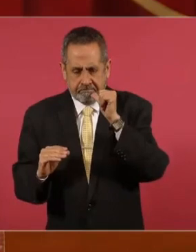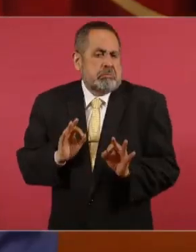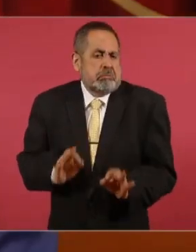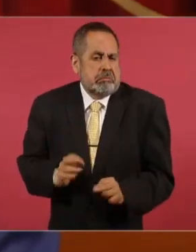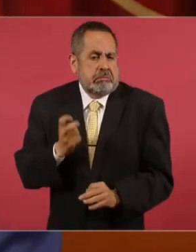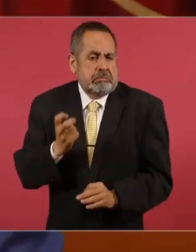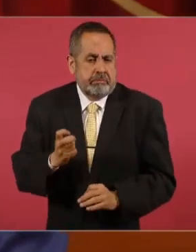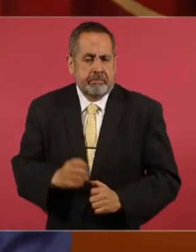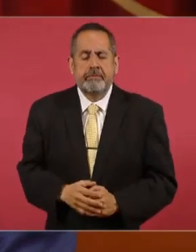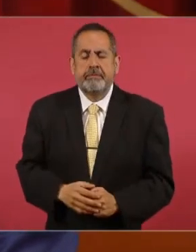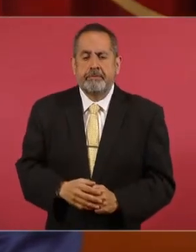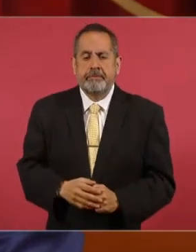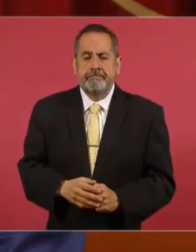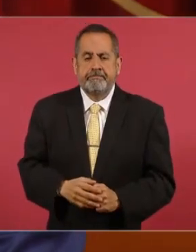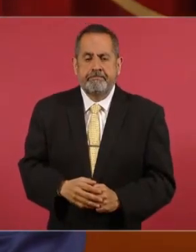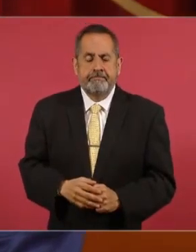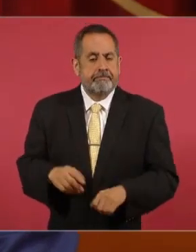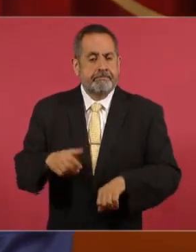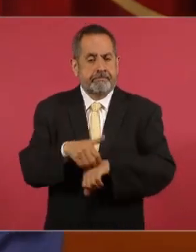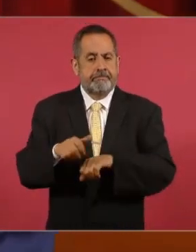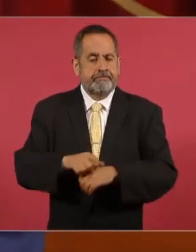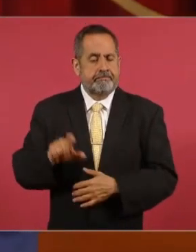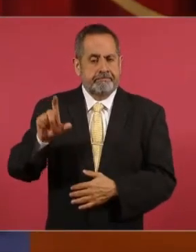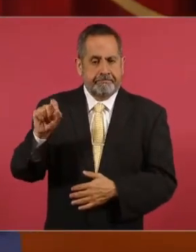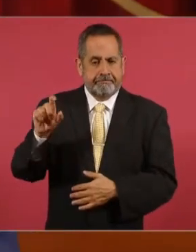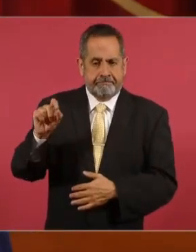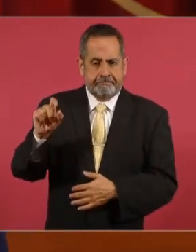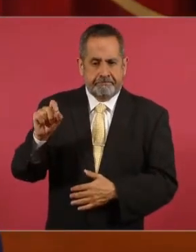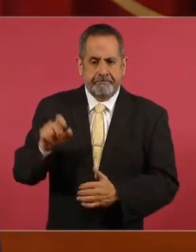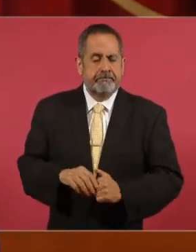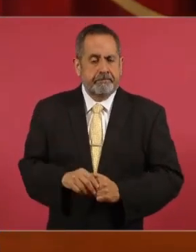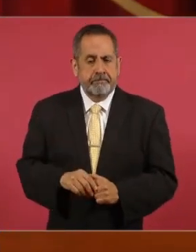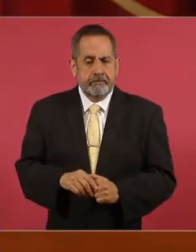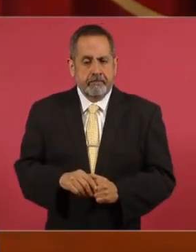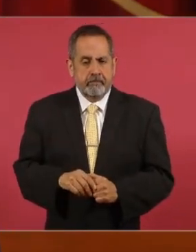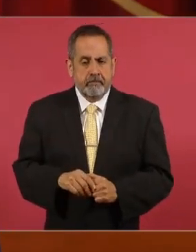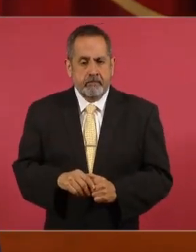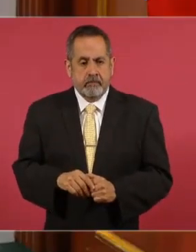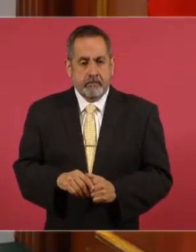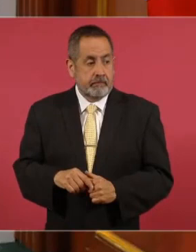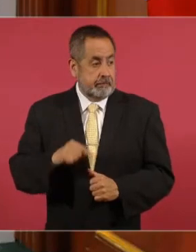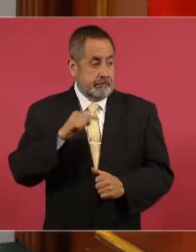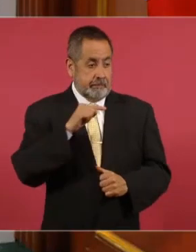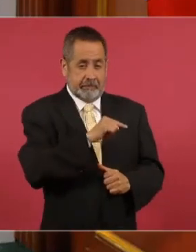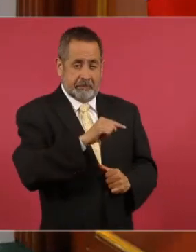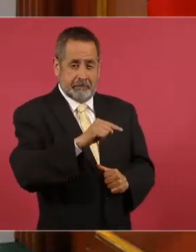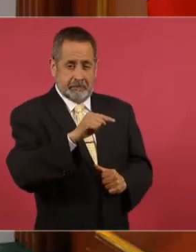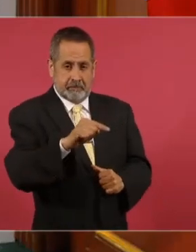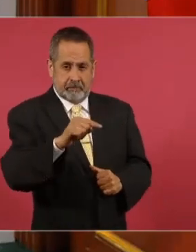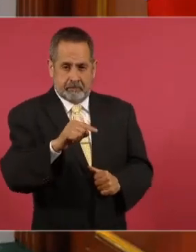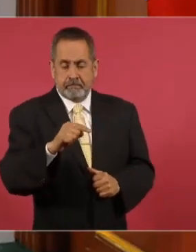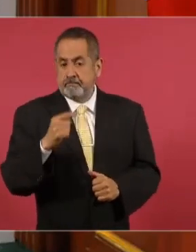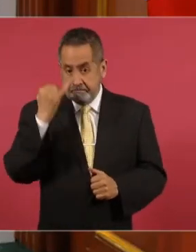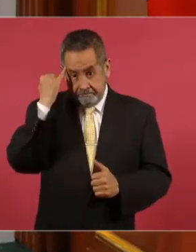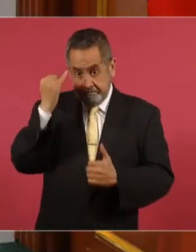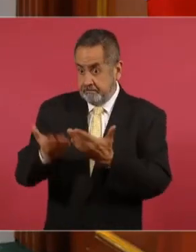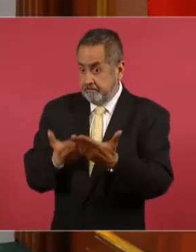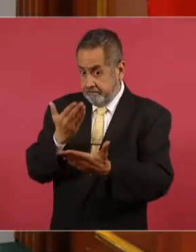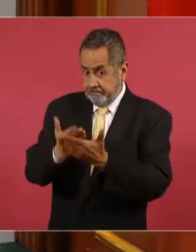República. 20. Eliminar todas las dependencias, y esto se